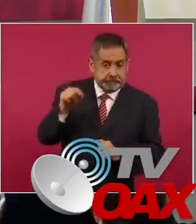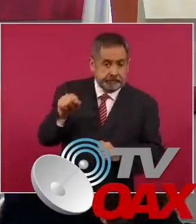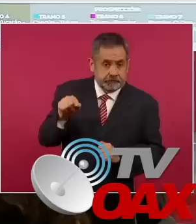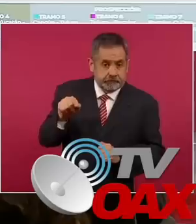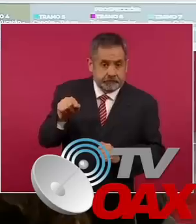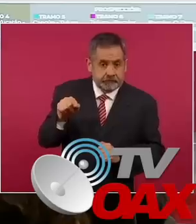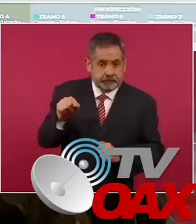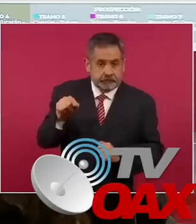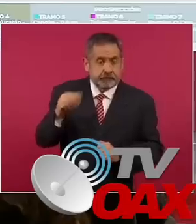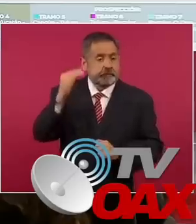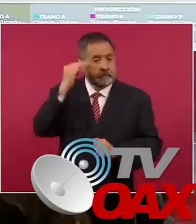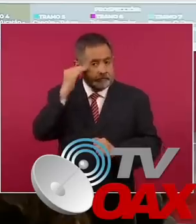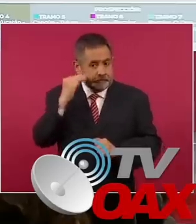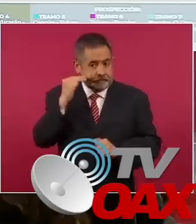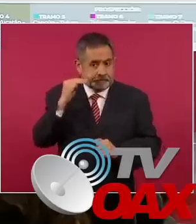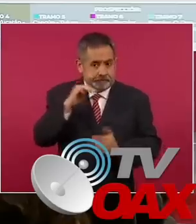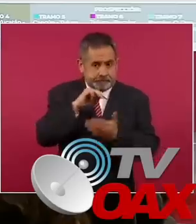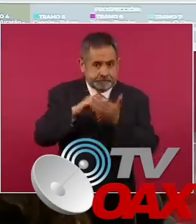de Mérida